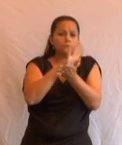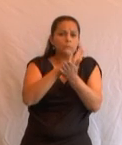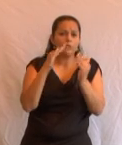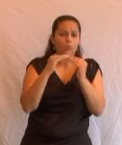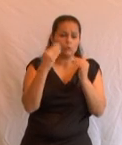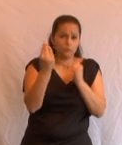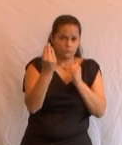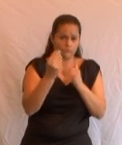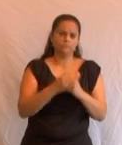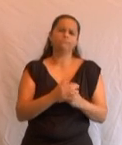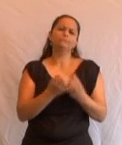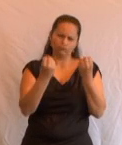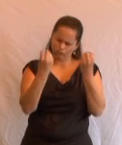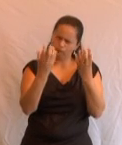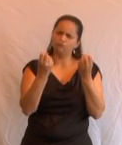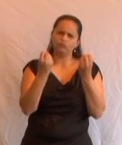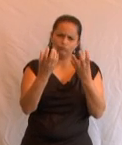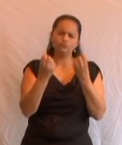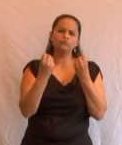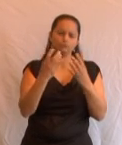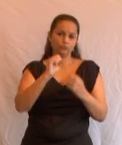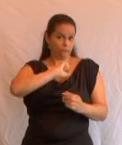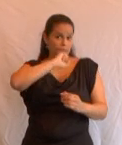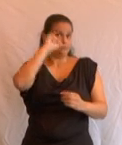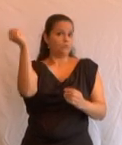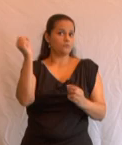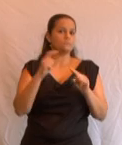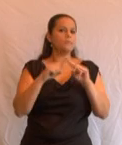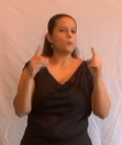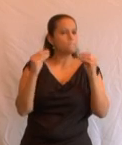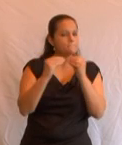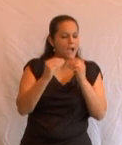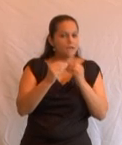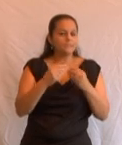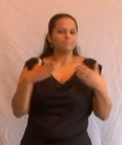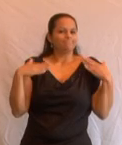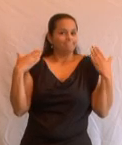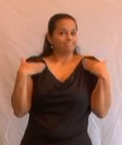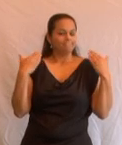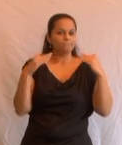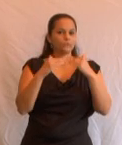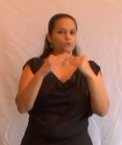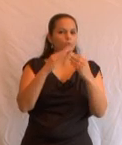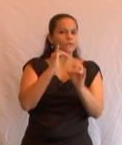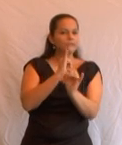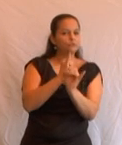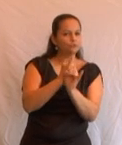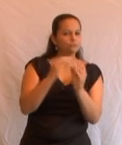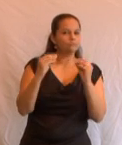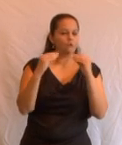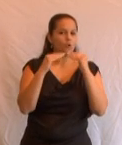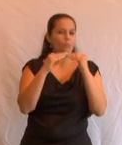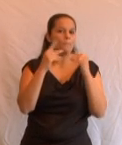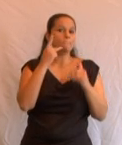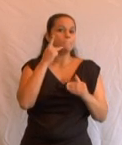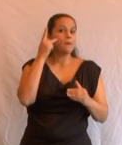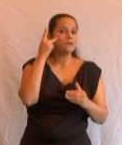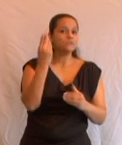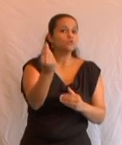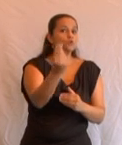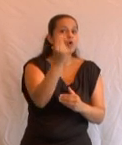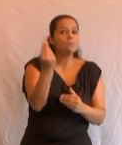tal? Tenemos muchos logros, pero yo creo que los que más nos satisfacen como institución, como docentes, como padres, es ver a